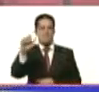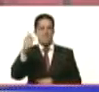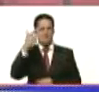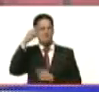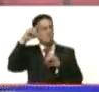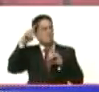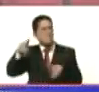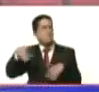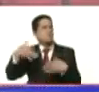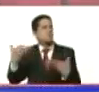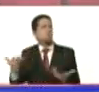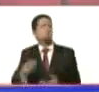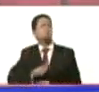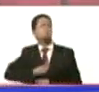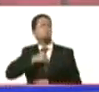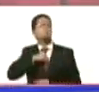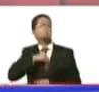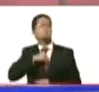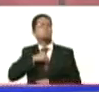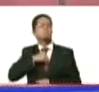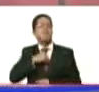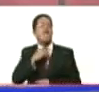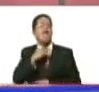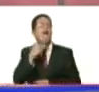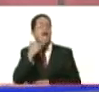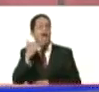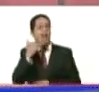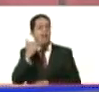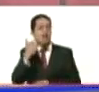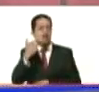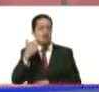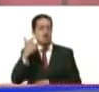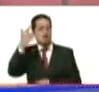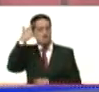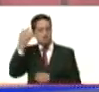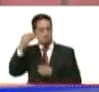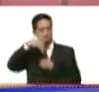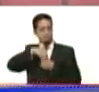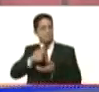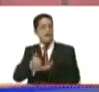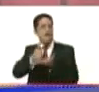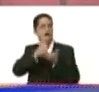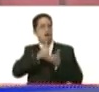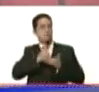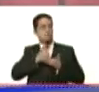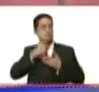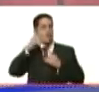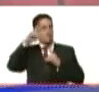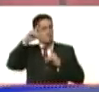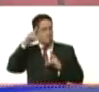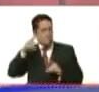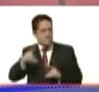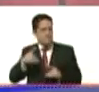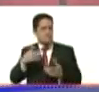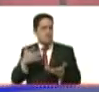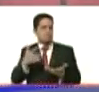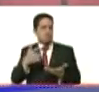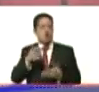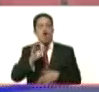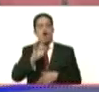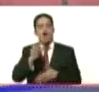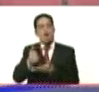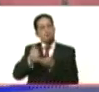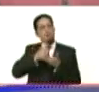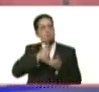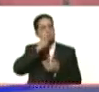individuo, a la persona, al hombre, a la mujer, resistente a todo. La dignidad seguirá